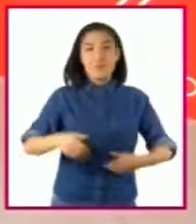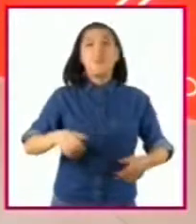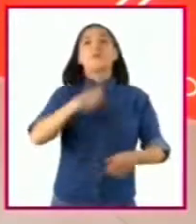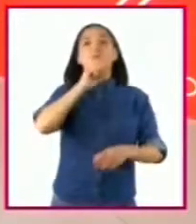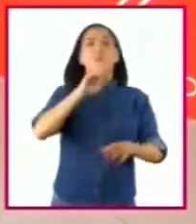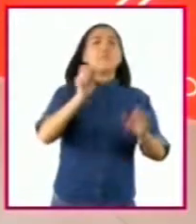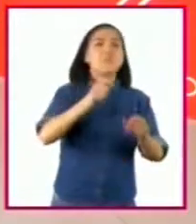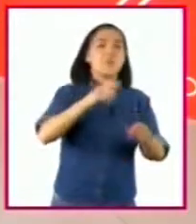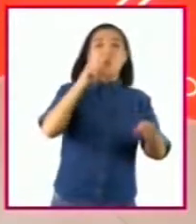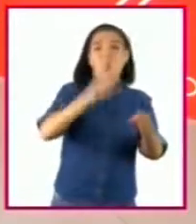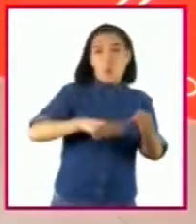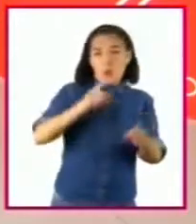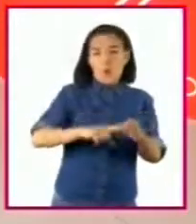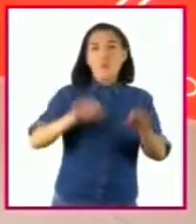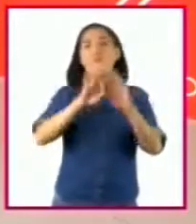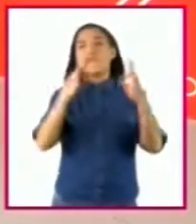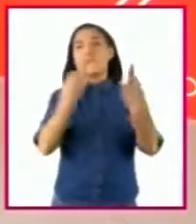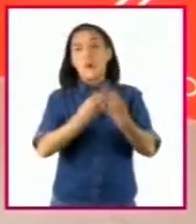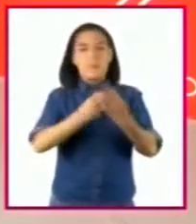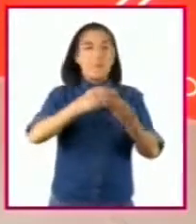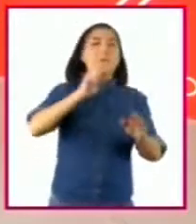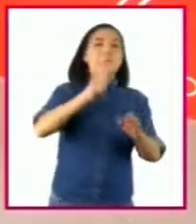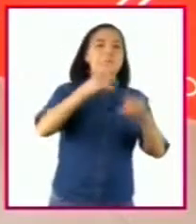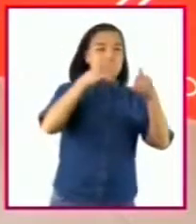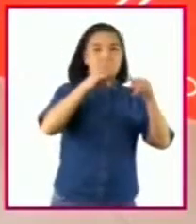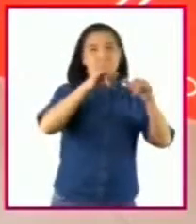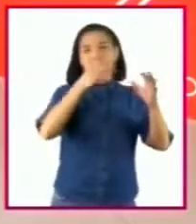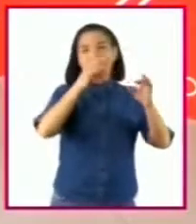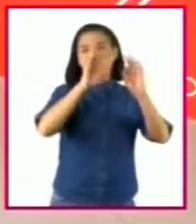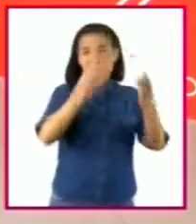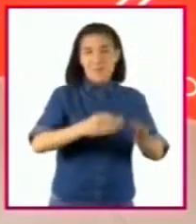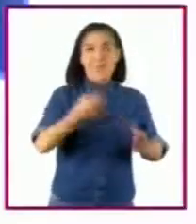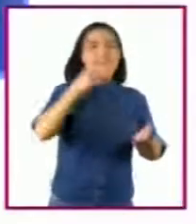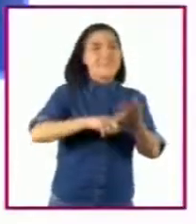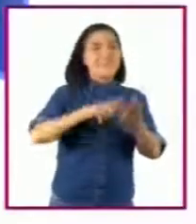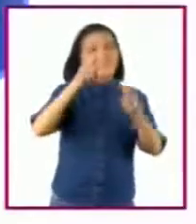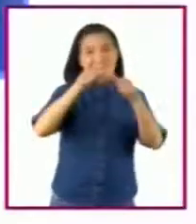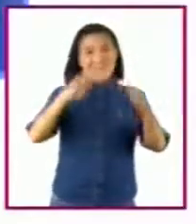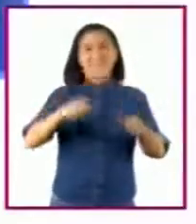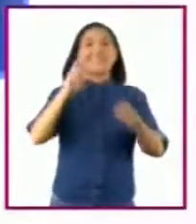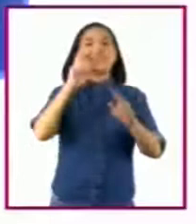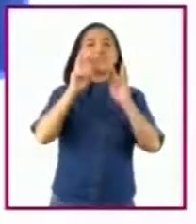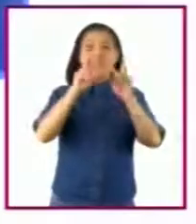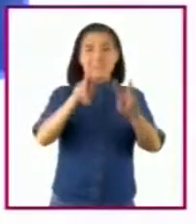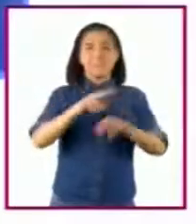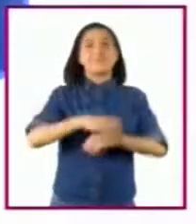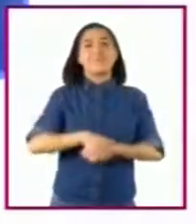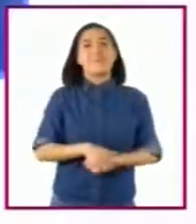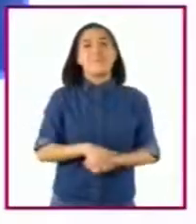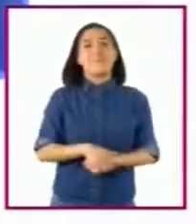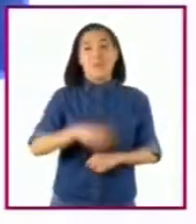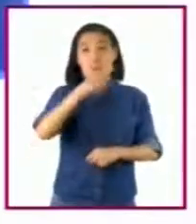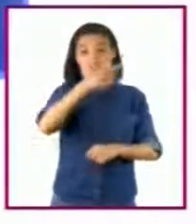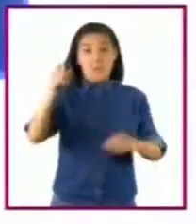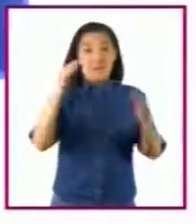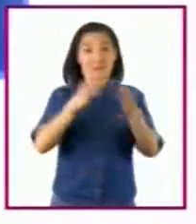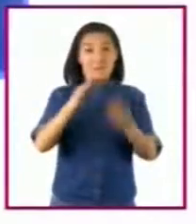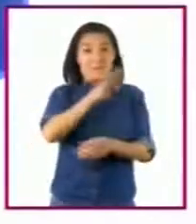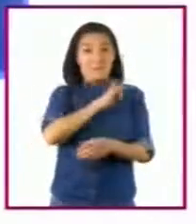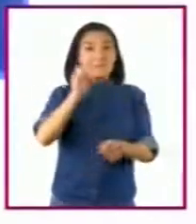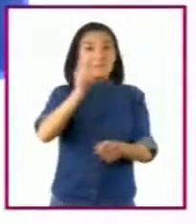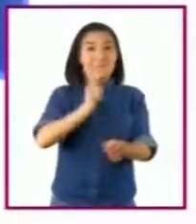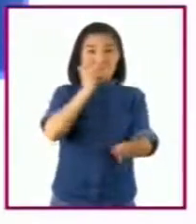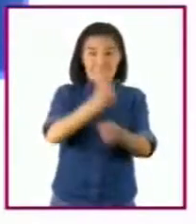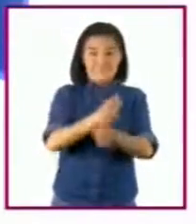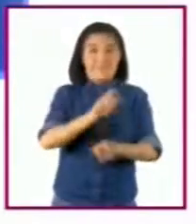forma en la pintura o escultura dentro de las artes visuales. ¿Ustedes en su casa pudieron identificarlos